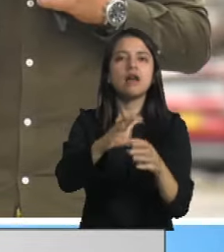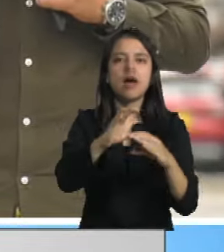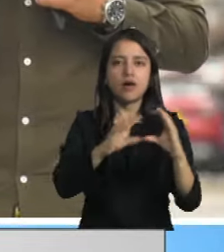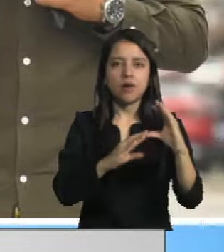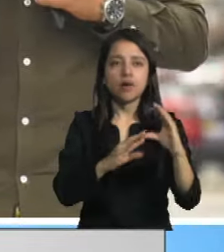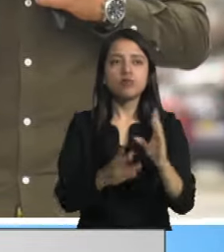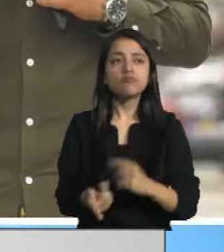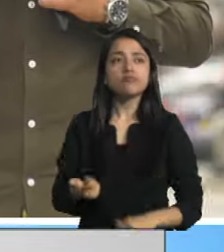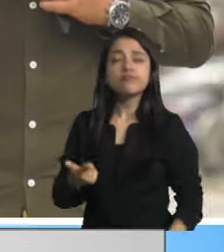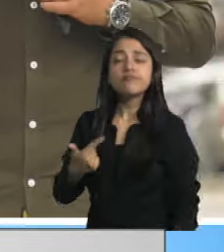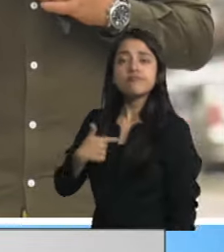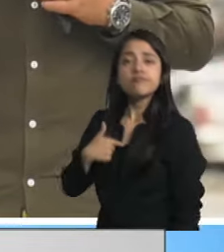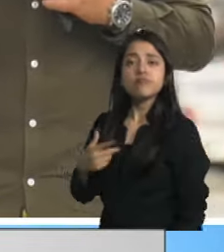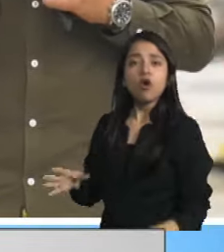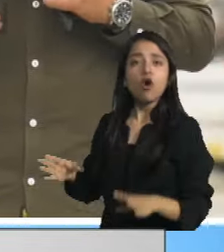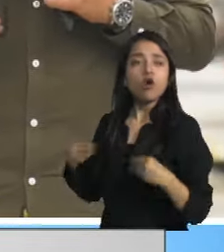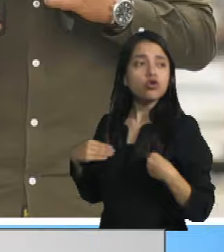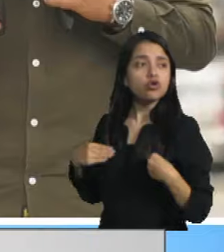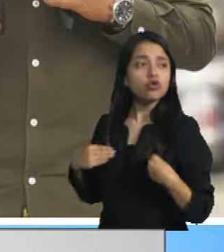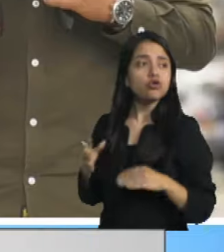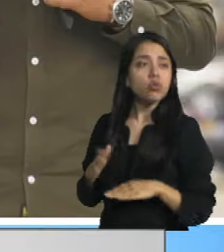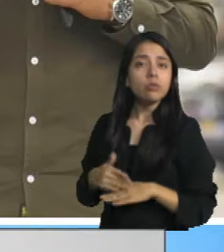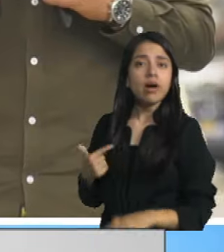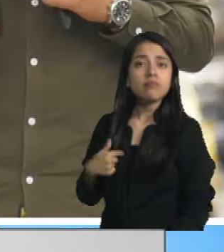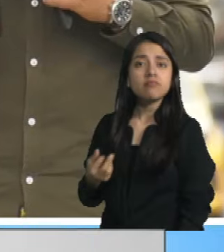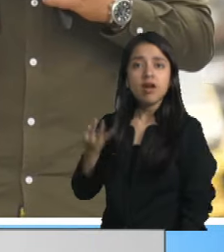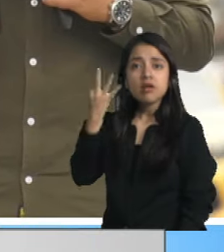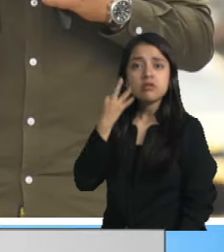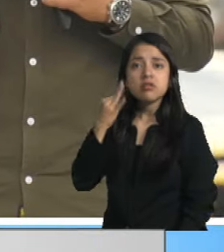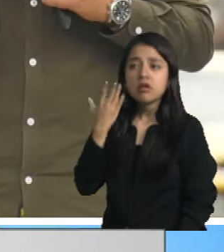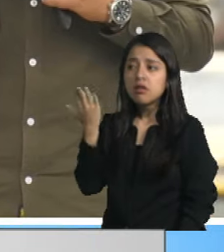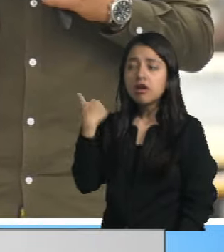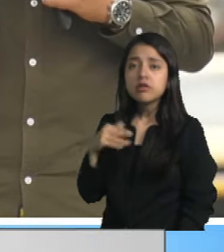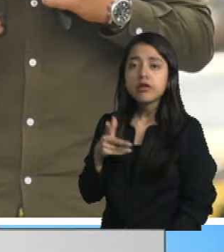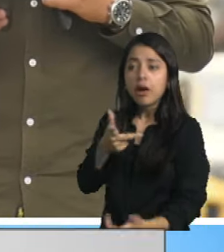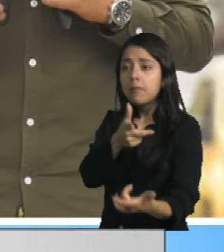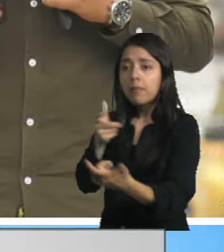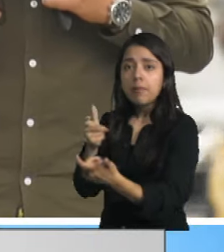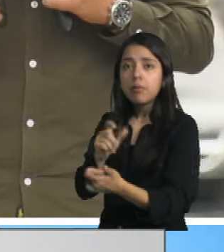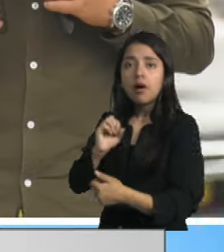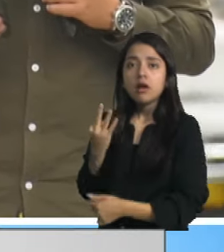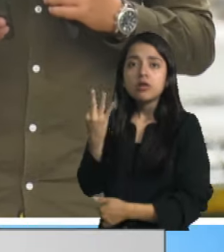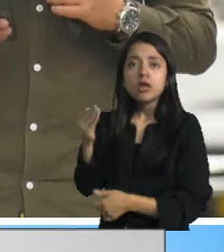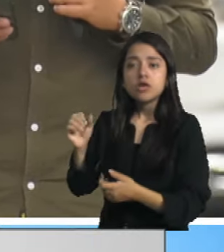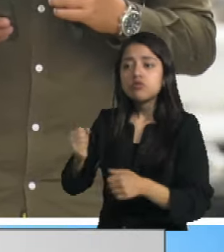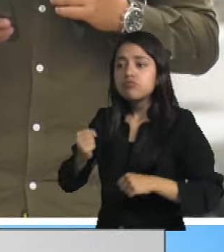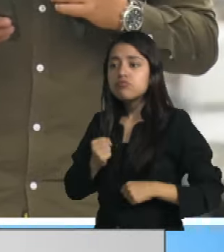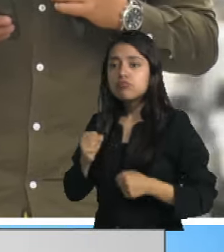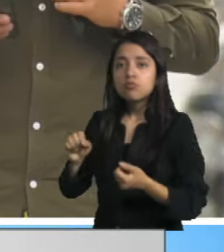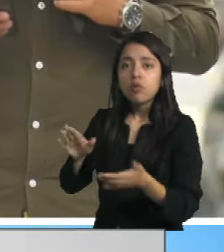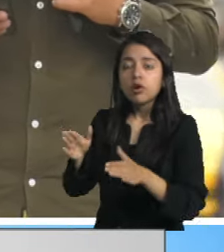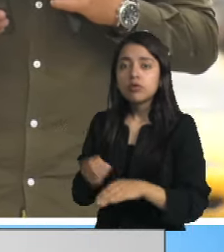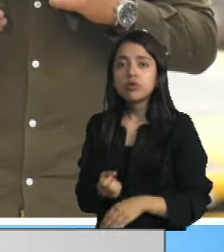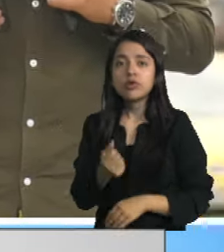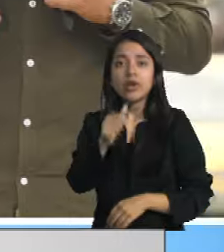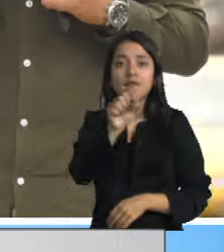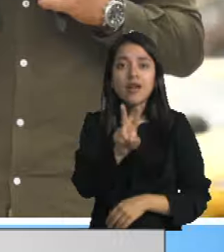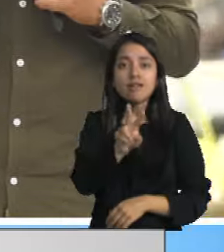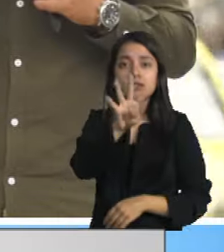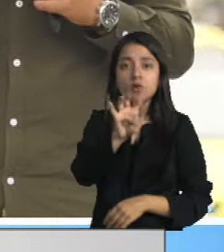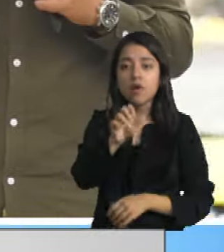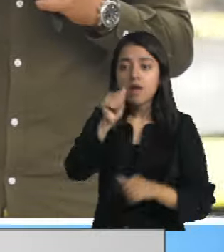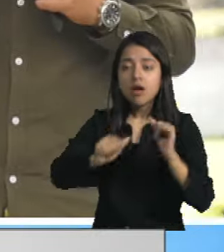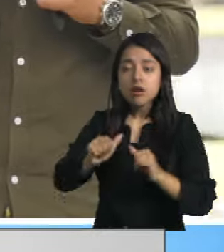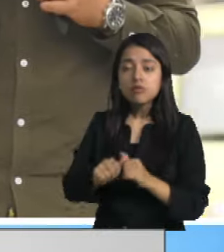un atentado terrorista perpetrado hace 3 días que dejó 3 militares muertos y otros 29 heridos. Pues por medio del